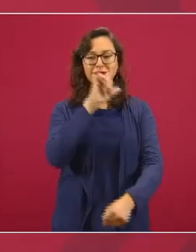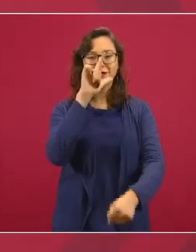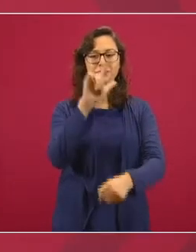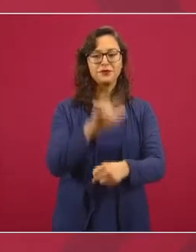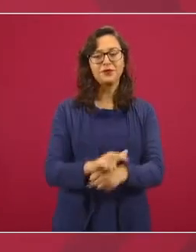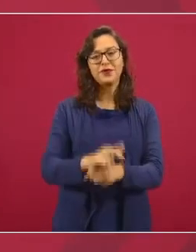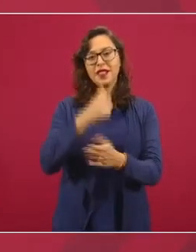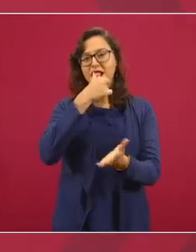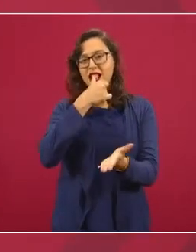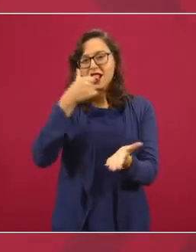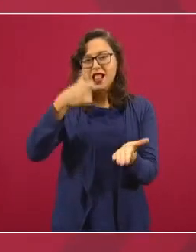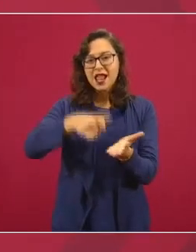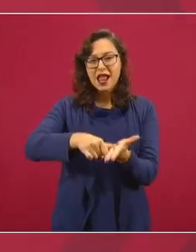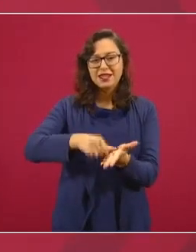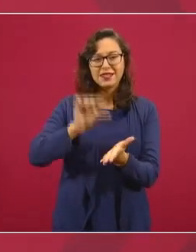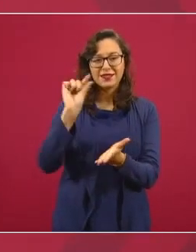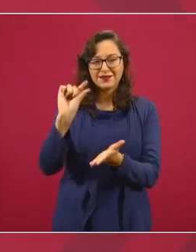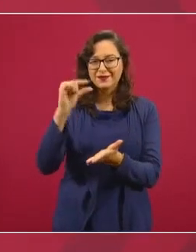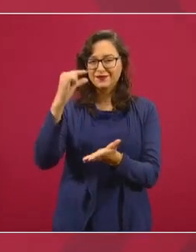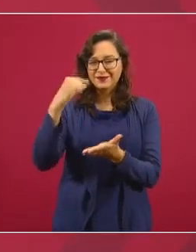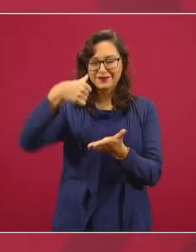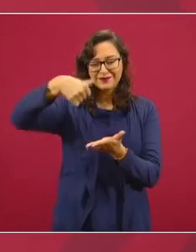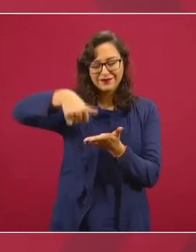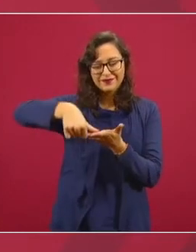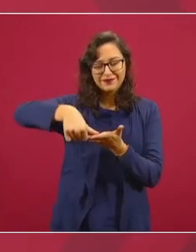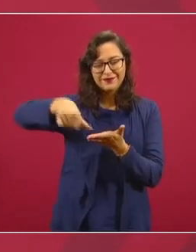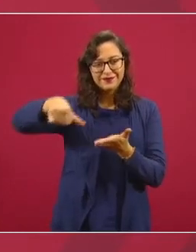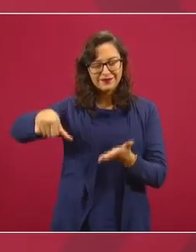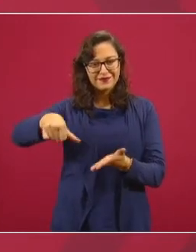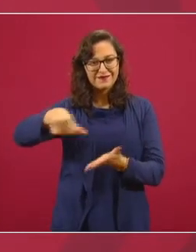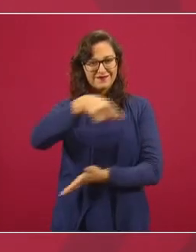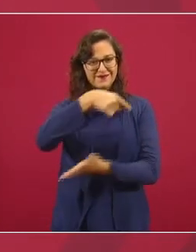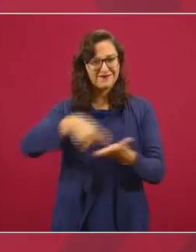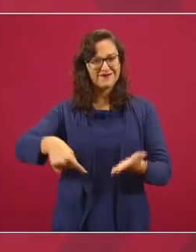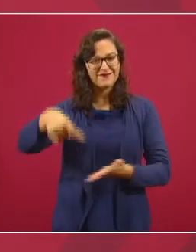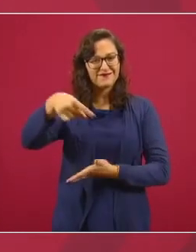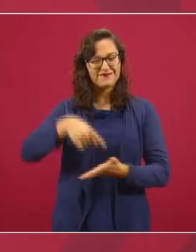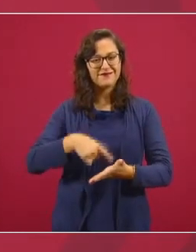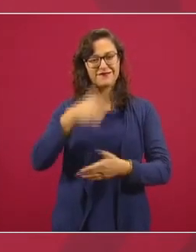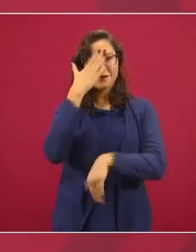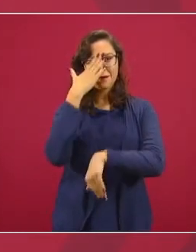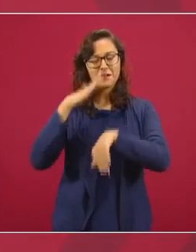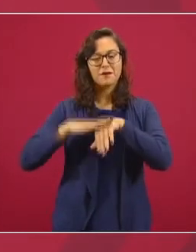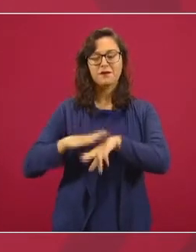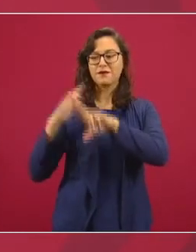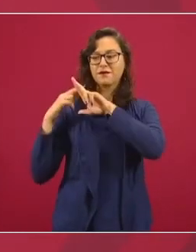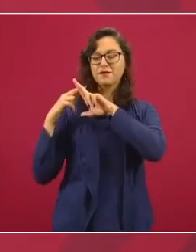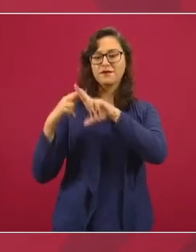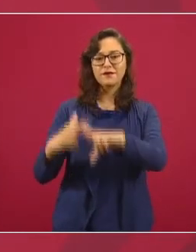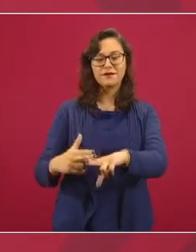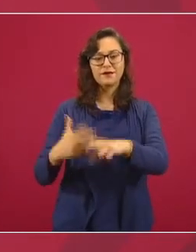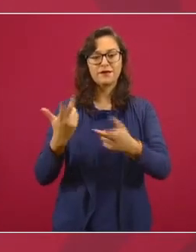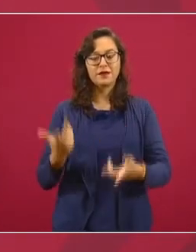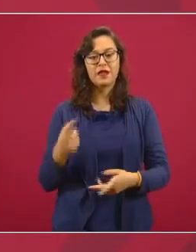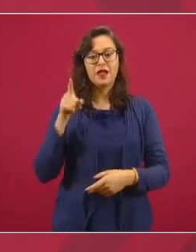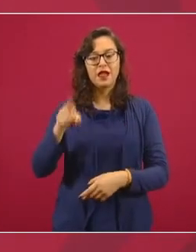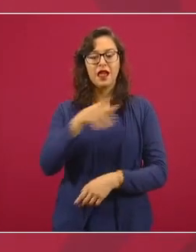los 50 años del fallecimiento del general Lázaro Cárdenas.